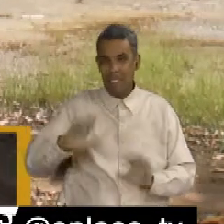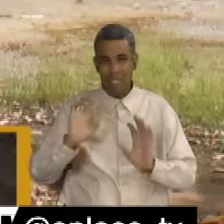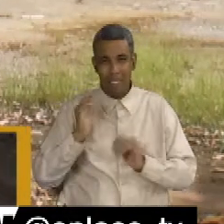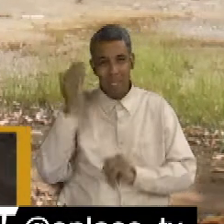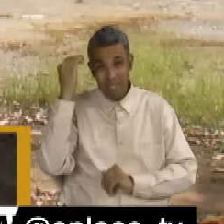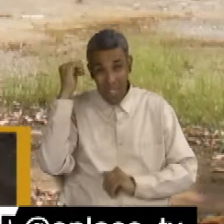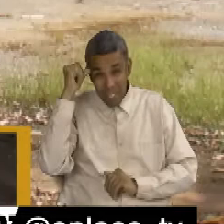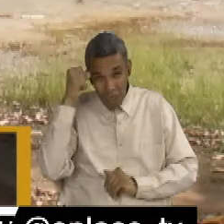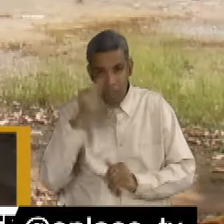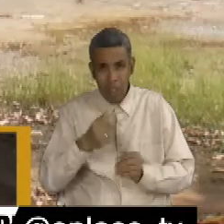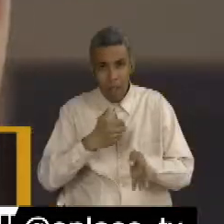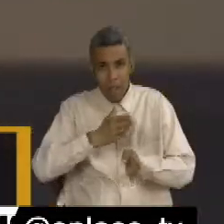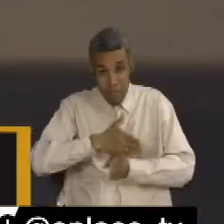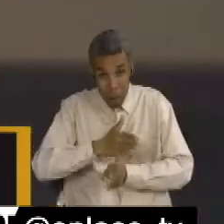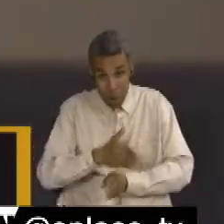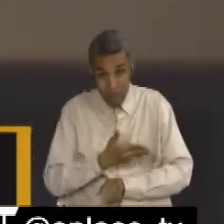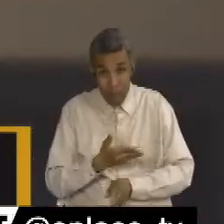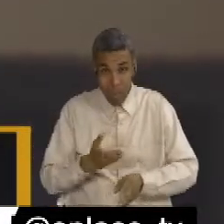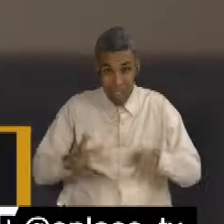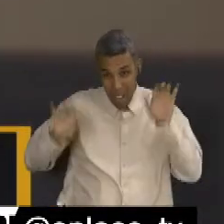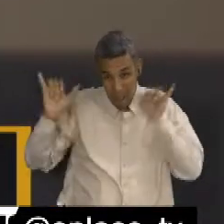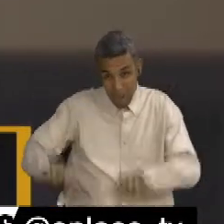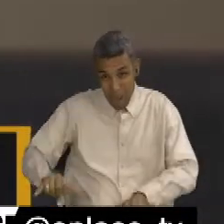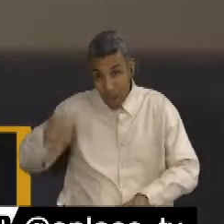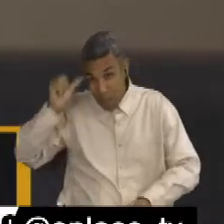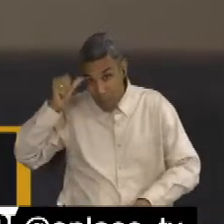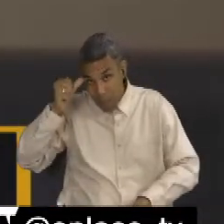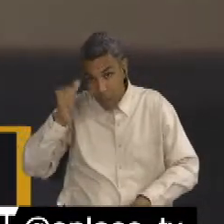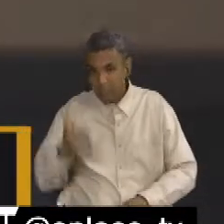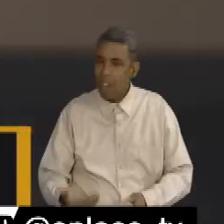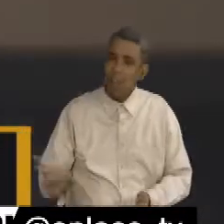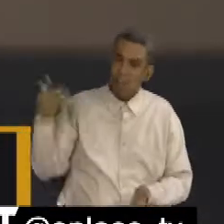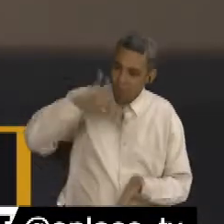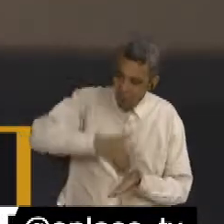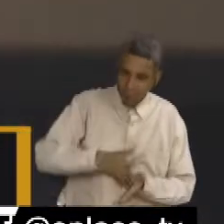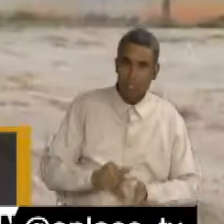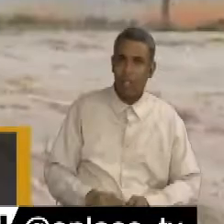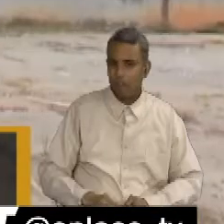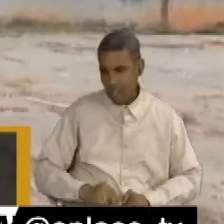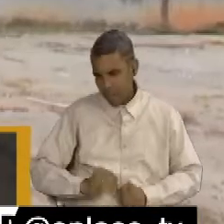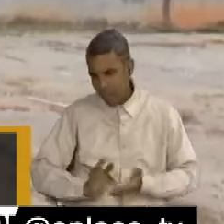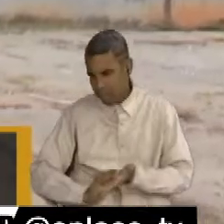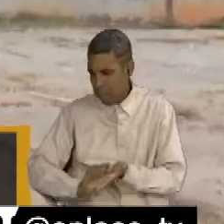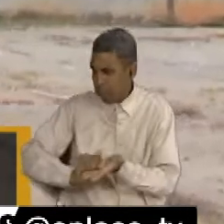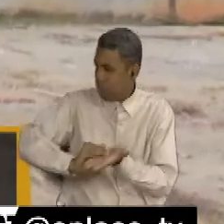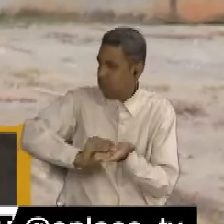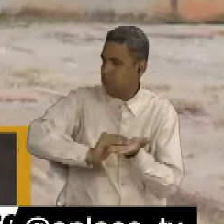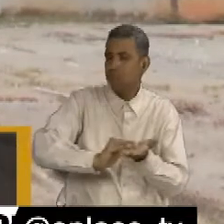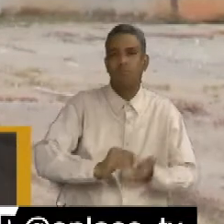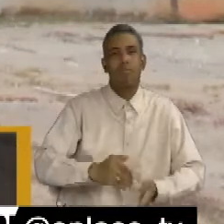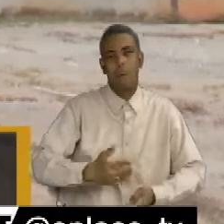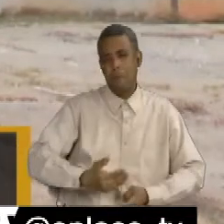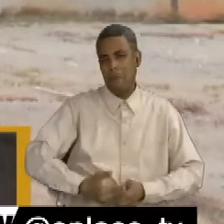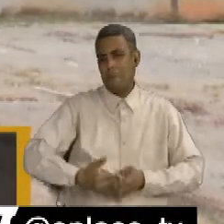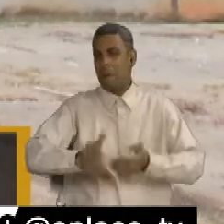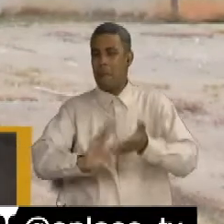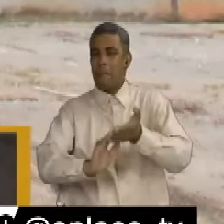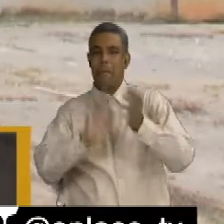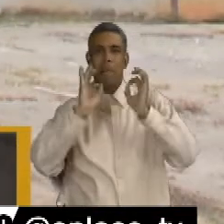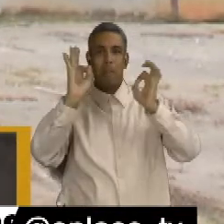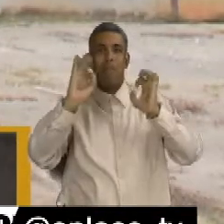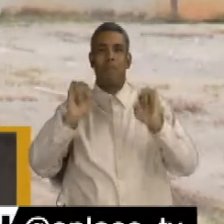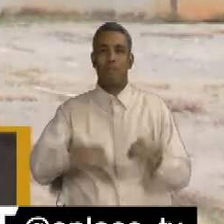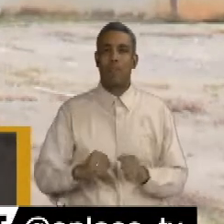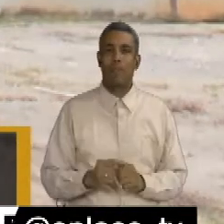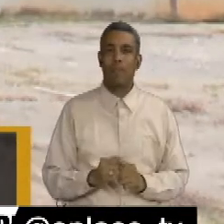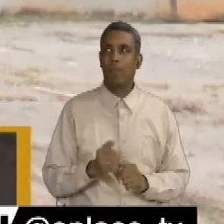adversas, pero hoy afortunadamente podemos darle el parte de victoria, llamémoslo así, en el buen